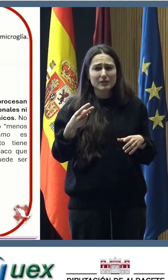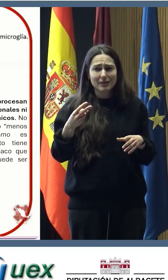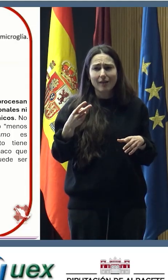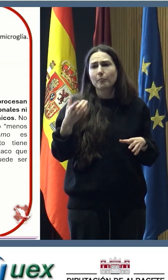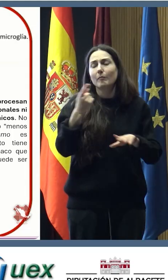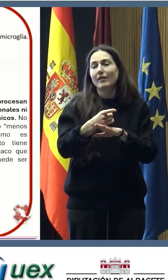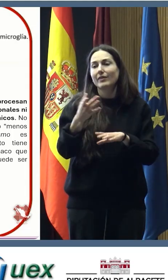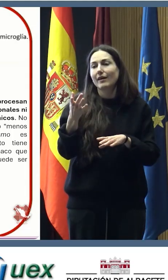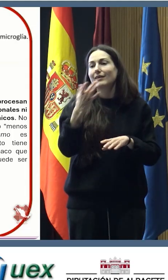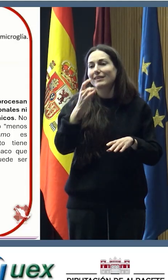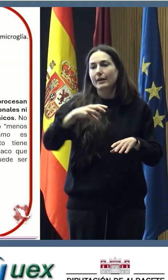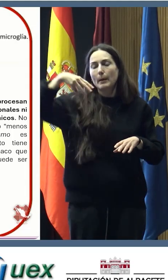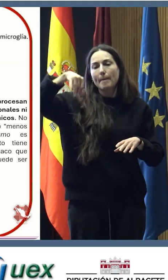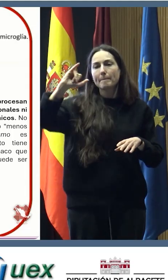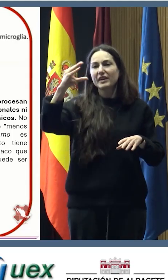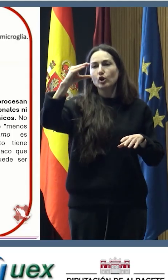de la microglía,